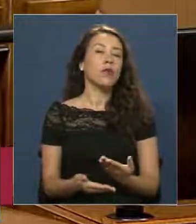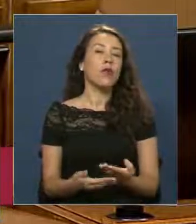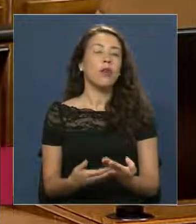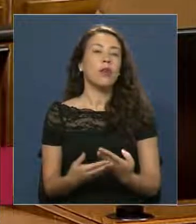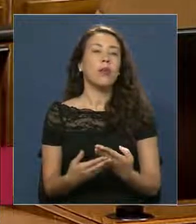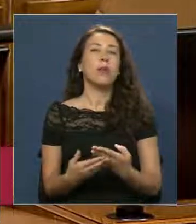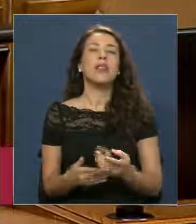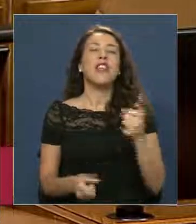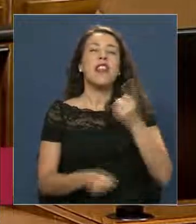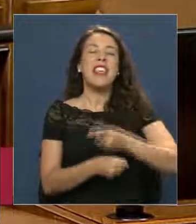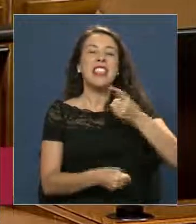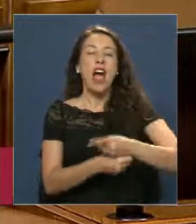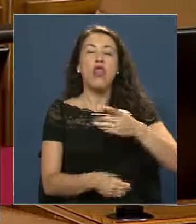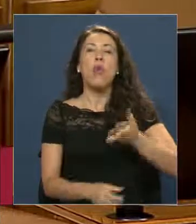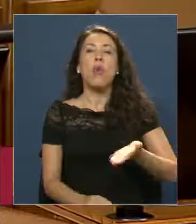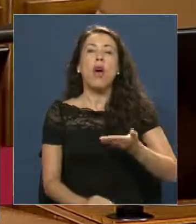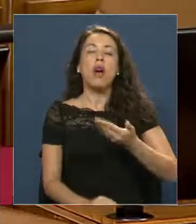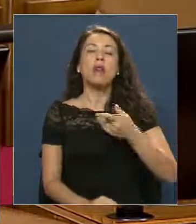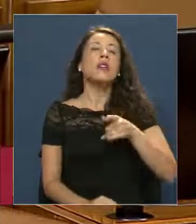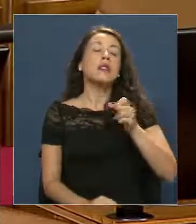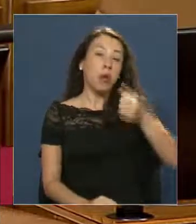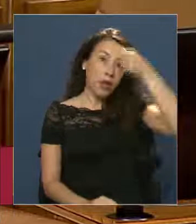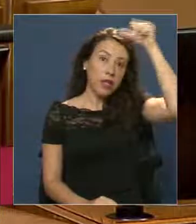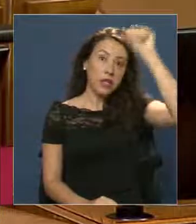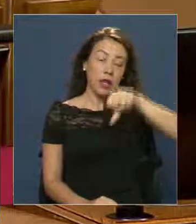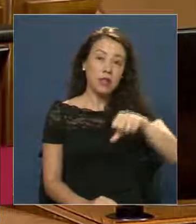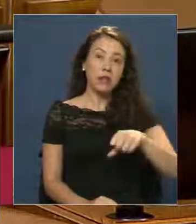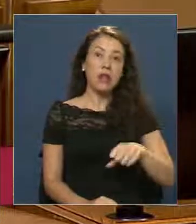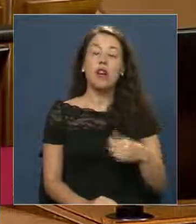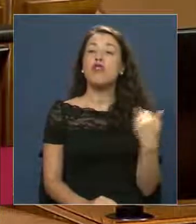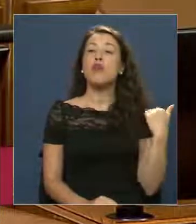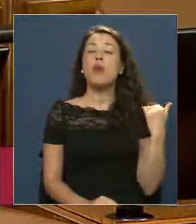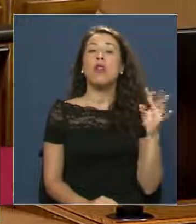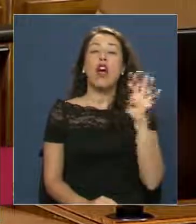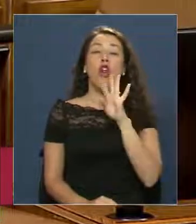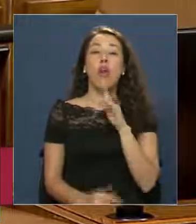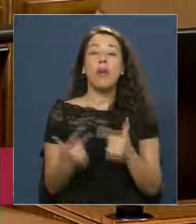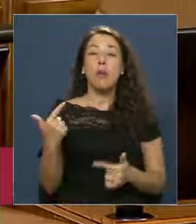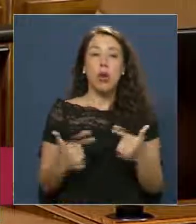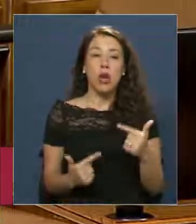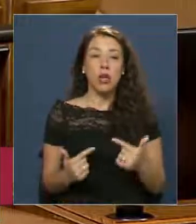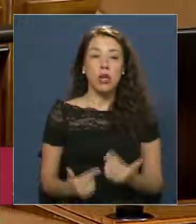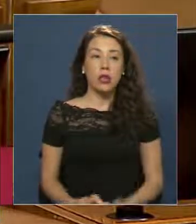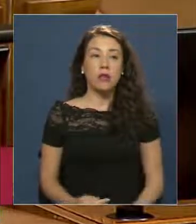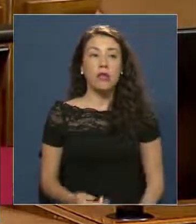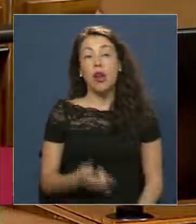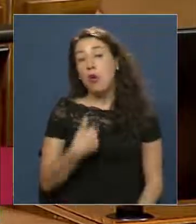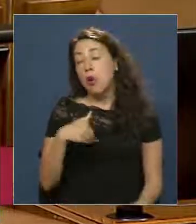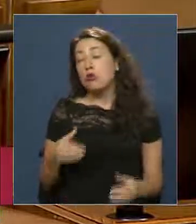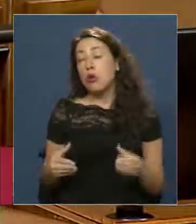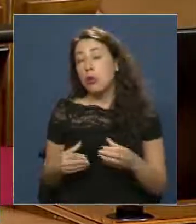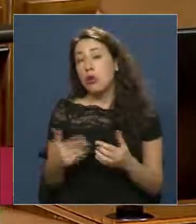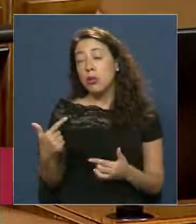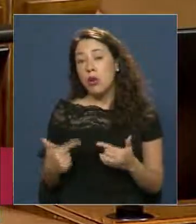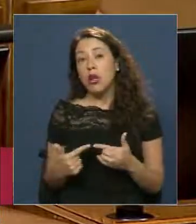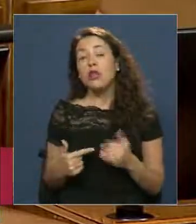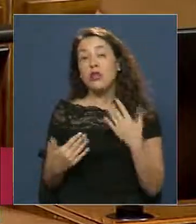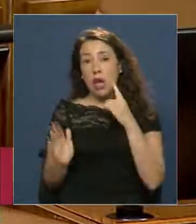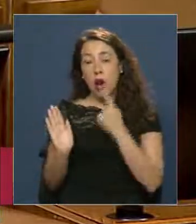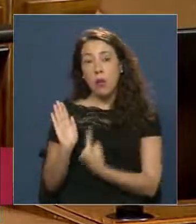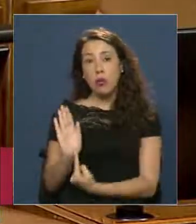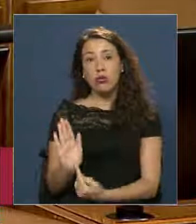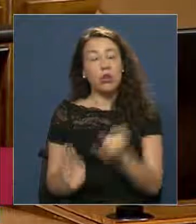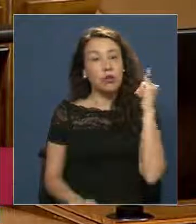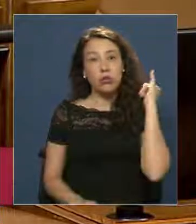son condenables, independientemente del signo político, así por lo menos nuestra bancada lo ha demostrado